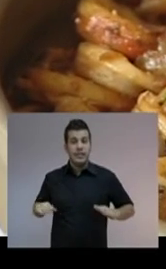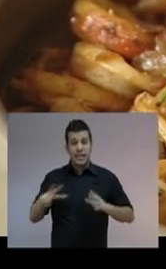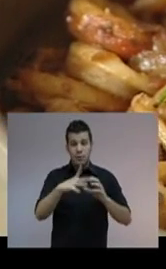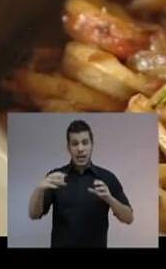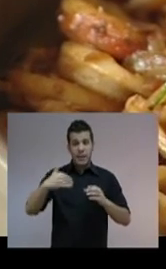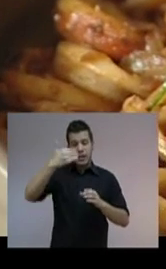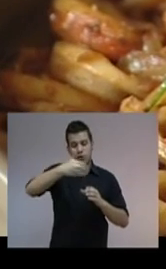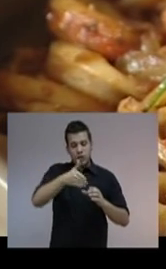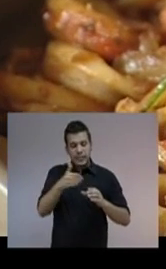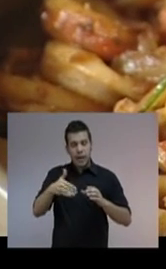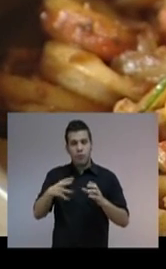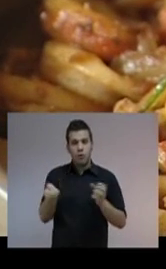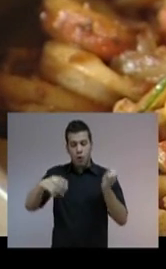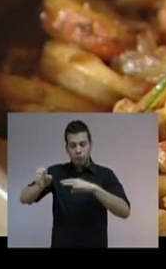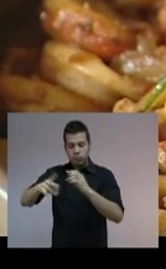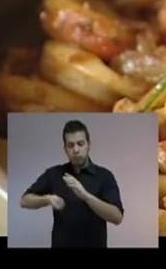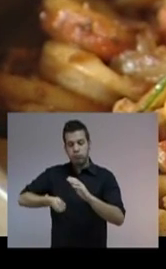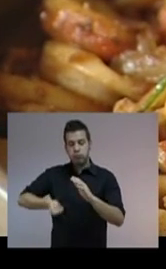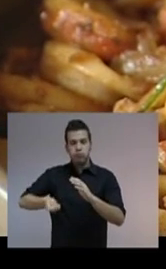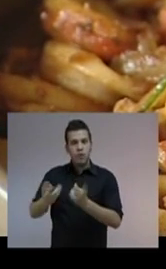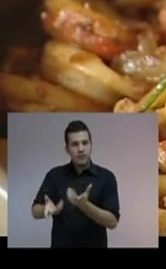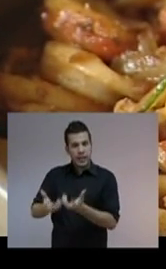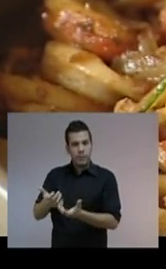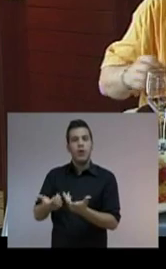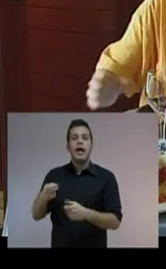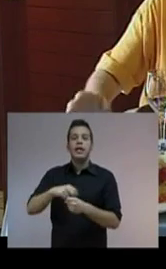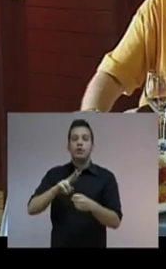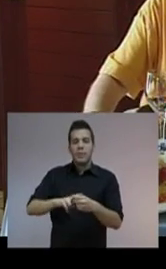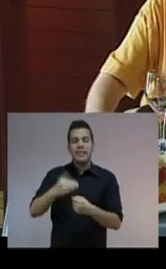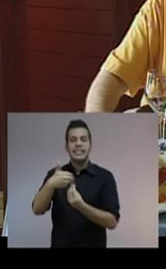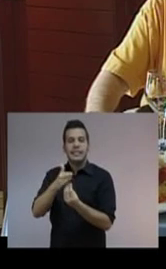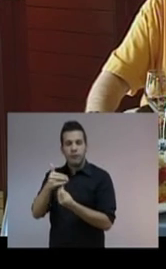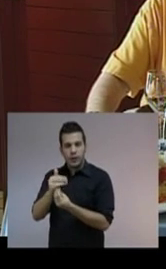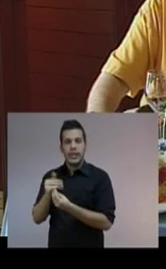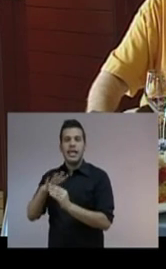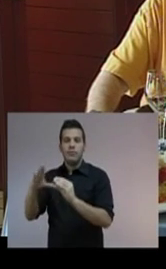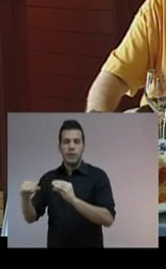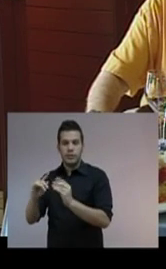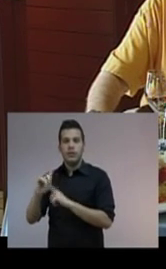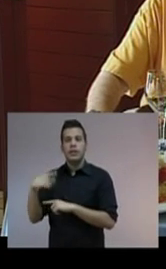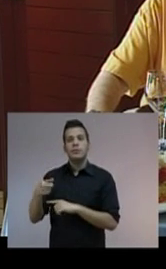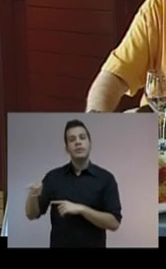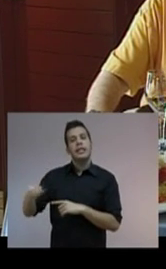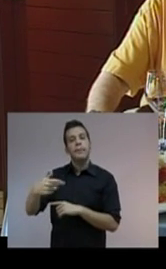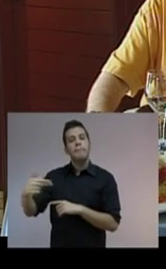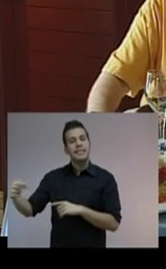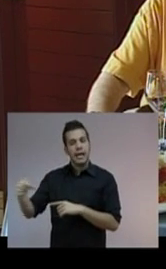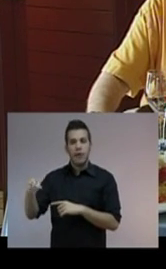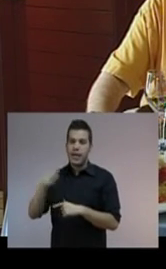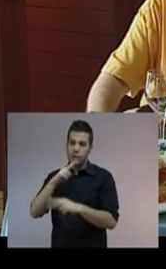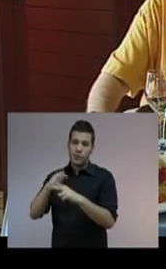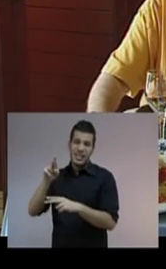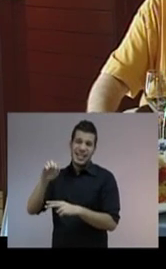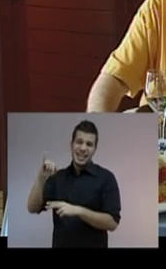y que freímos con tomate, cebolla y pimiento. Pues los segundos podrían ser los de pescado, ¿no? Esta raya